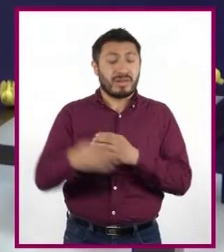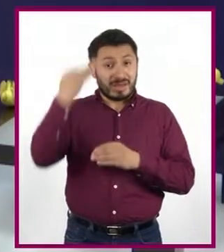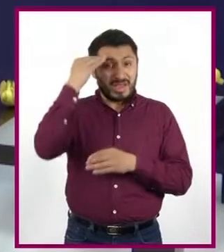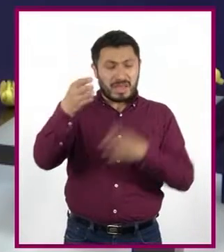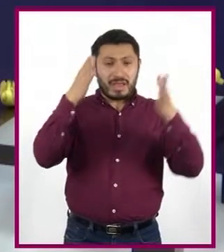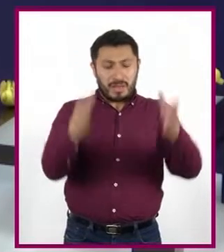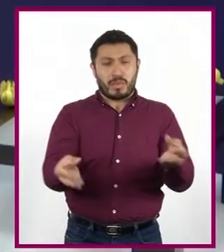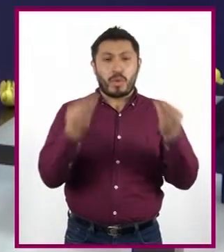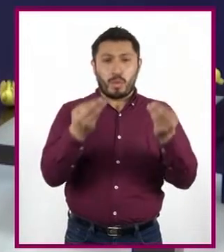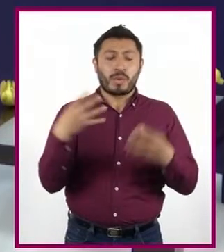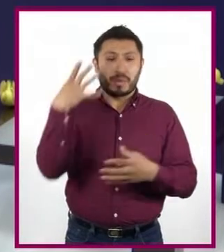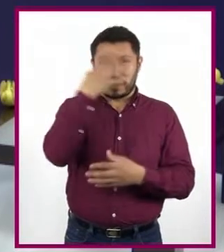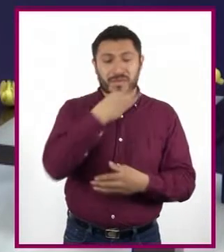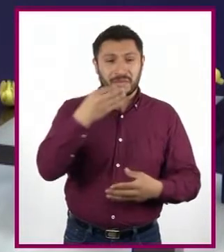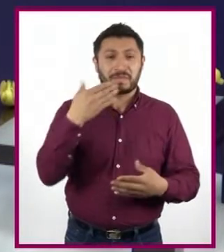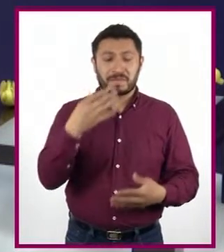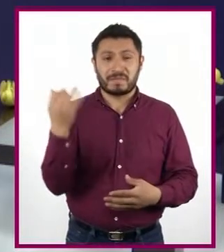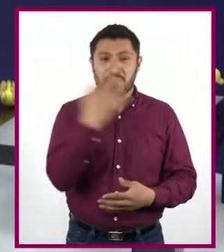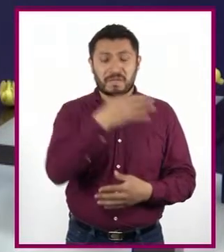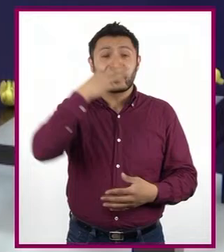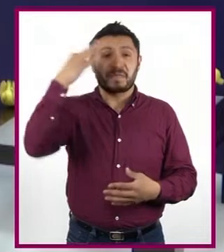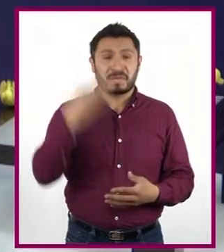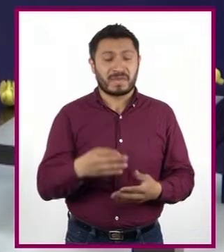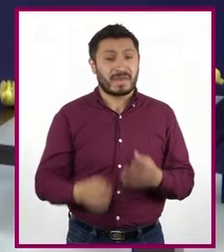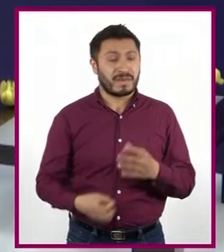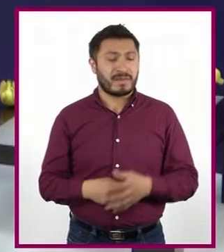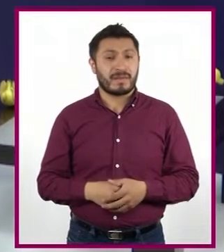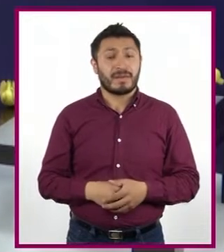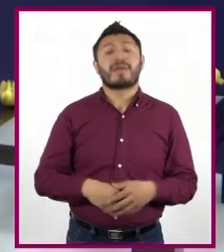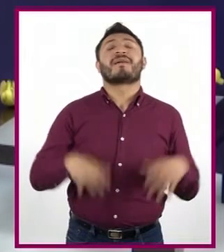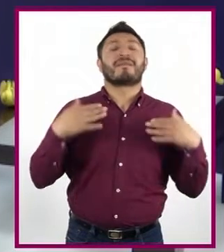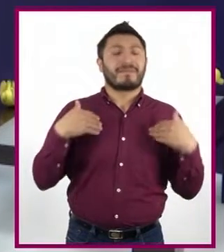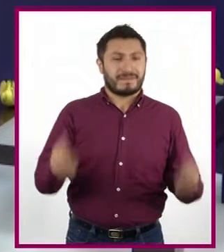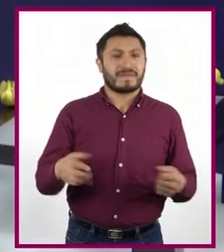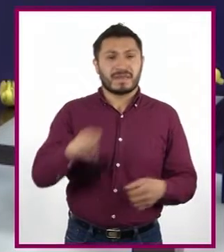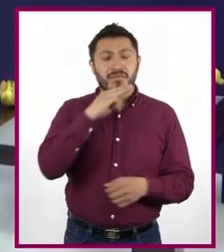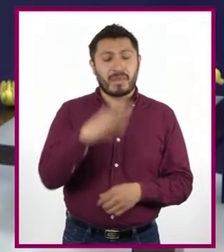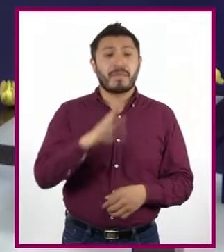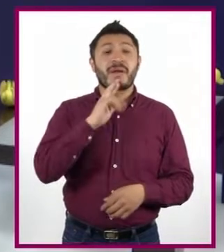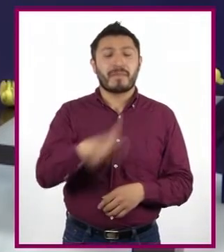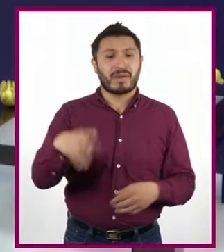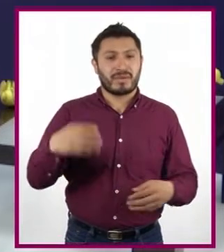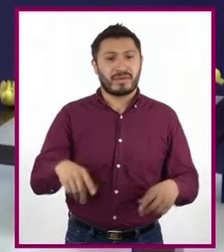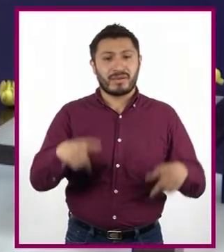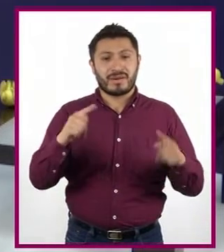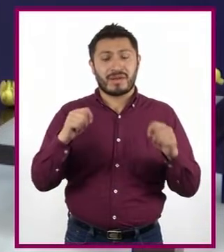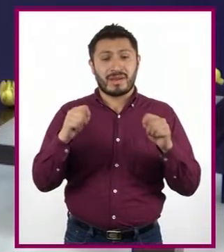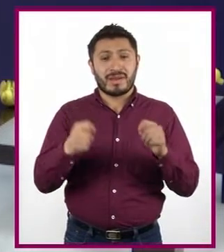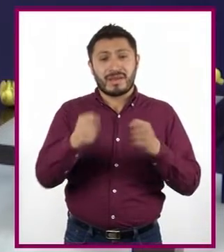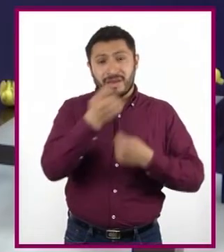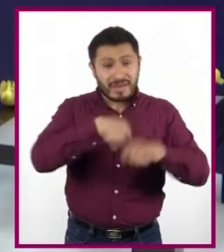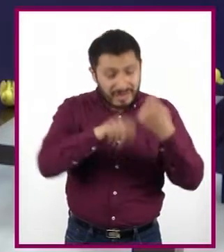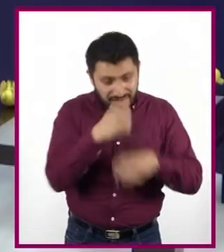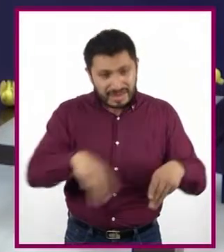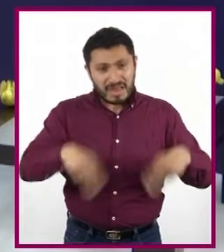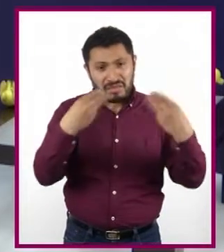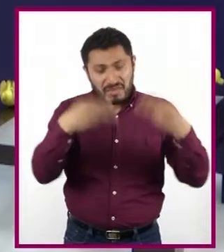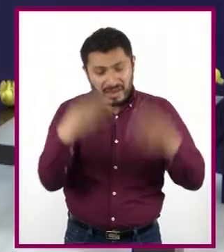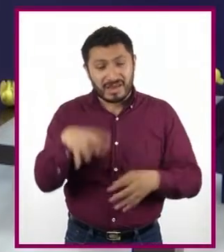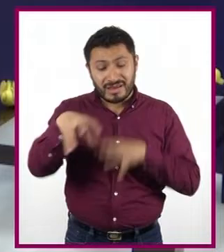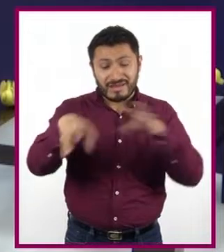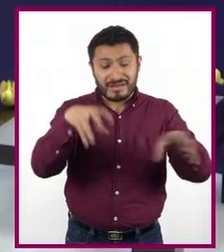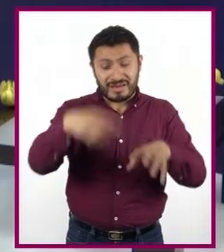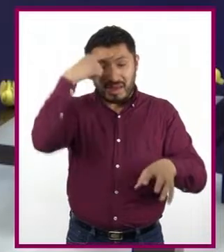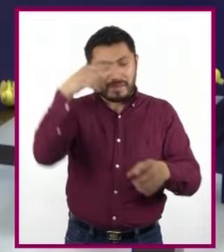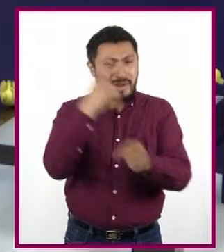frescos. Con razón, maestra. Ahora me explico por qué mi mamá prefiere los tianguis y mercados locales para encontrar de